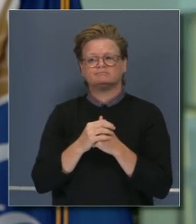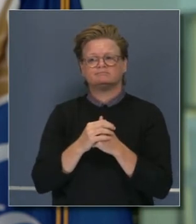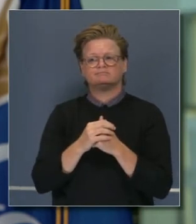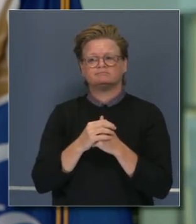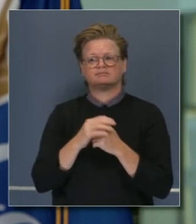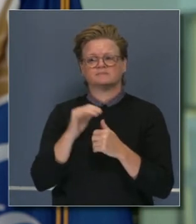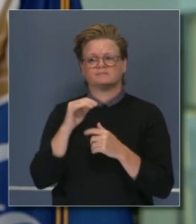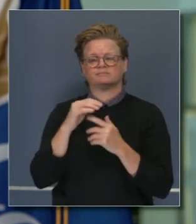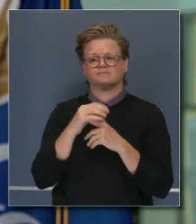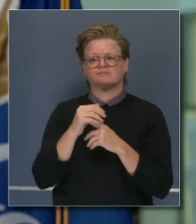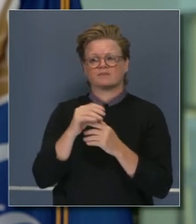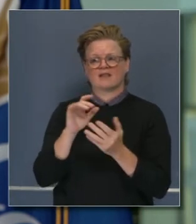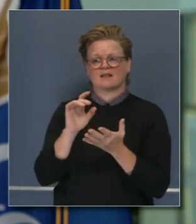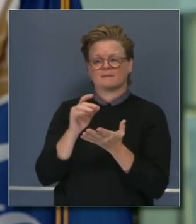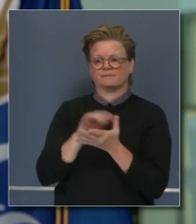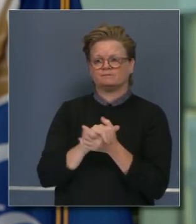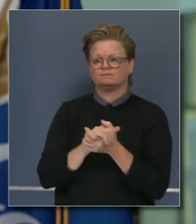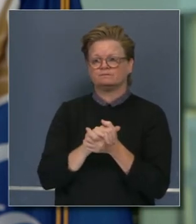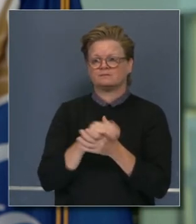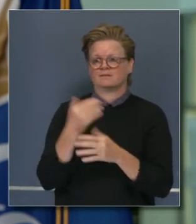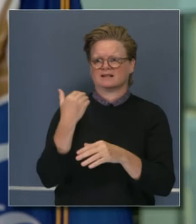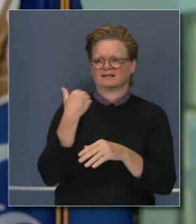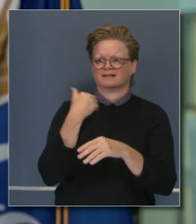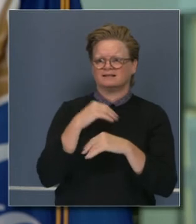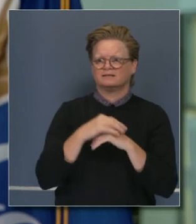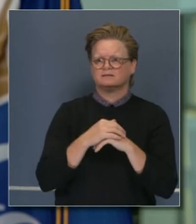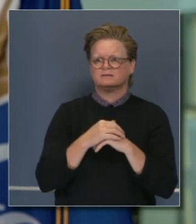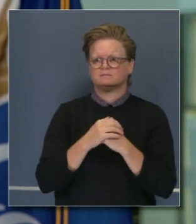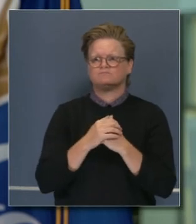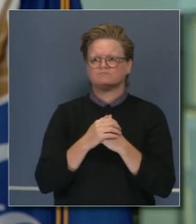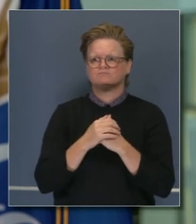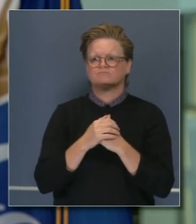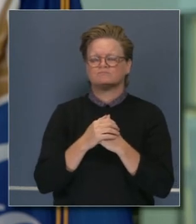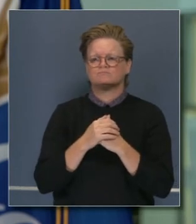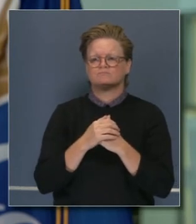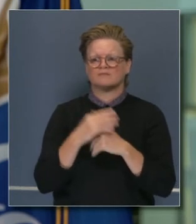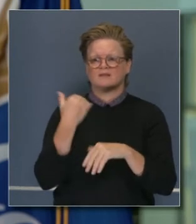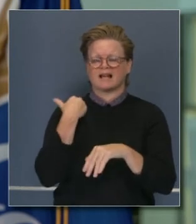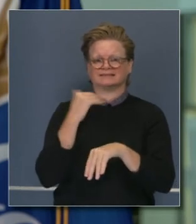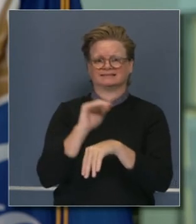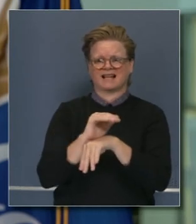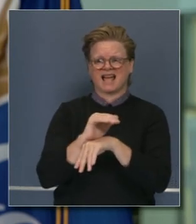O sea, de qué representan estas disposiciones anoche,